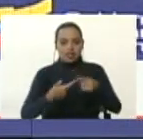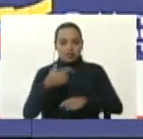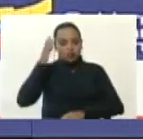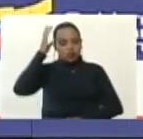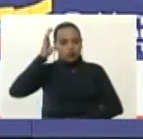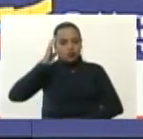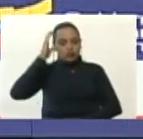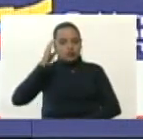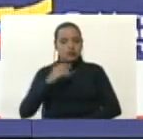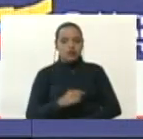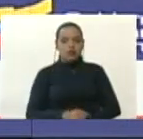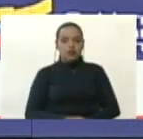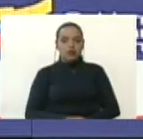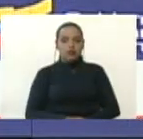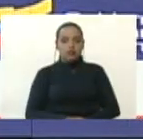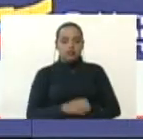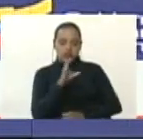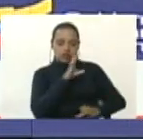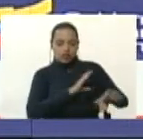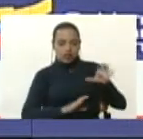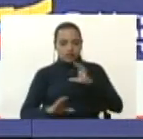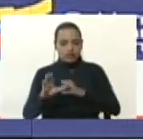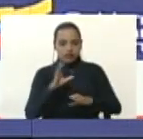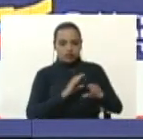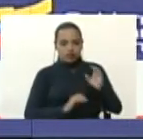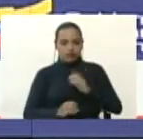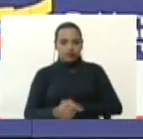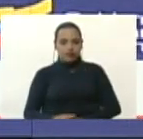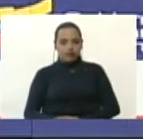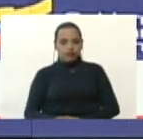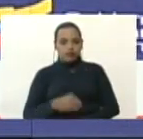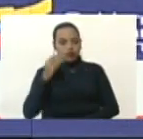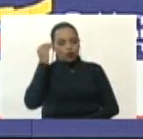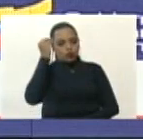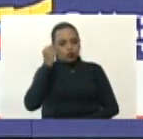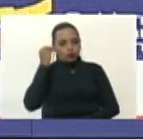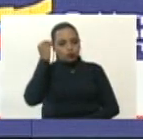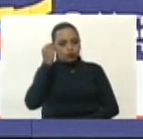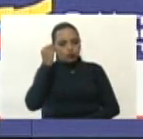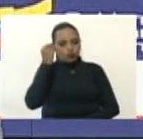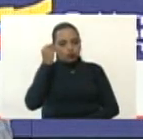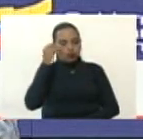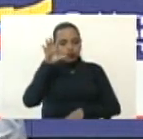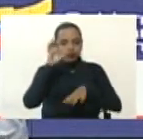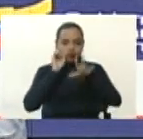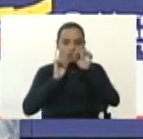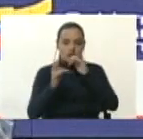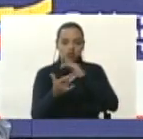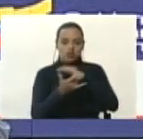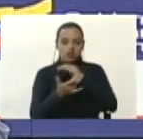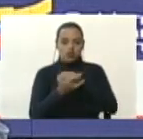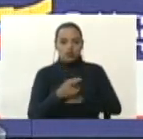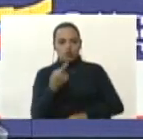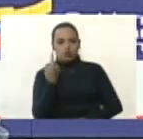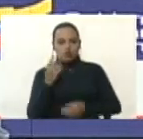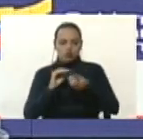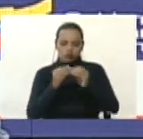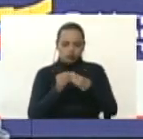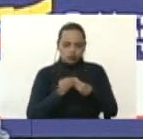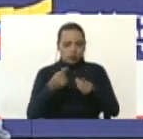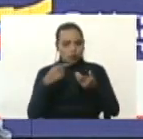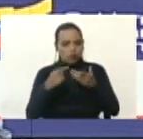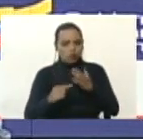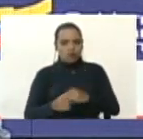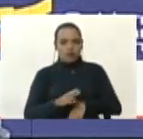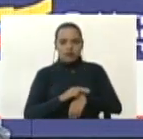conocimiento científico, de conocimiento tecnológico, no solo de reparación de equipos, de creación